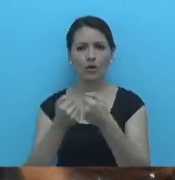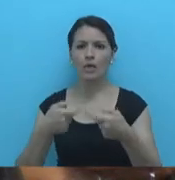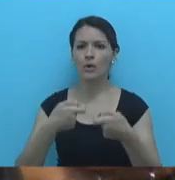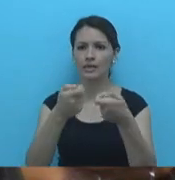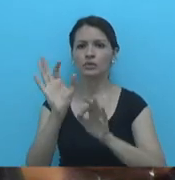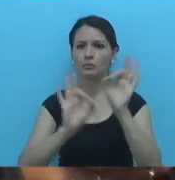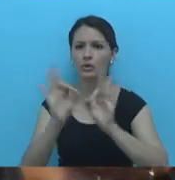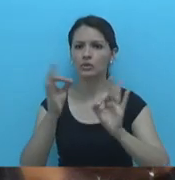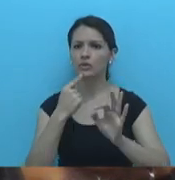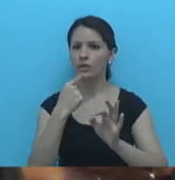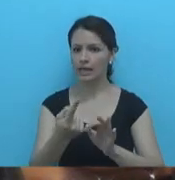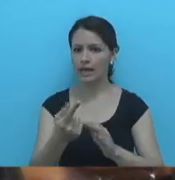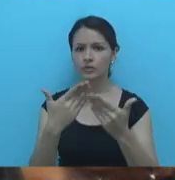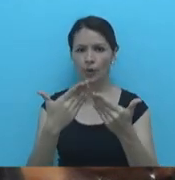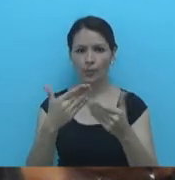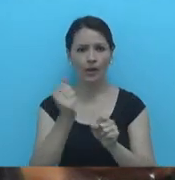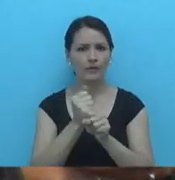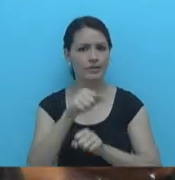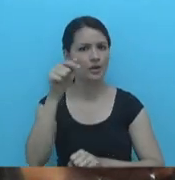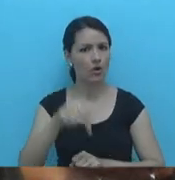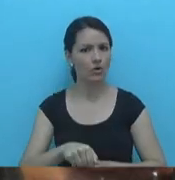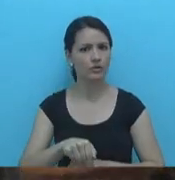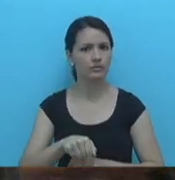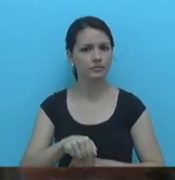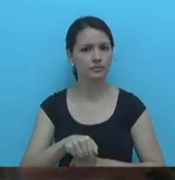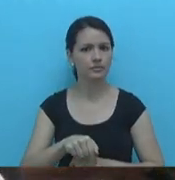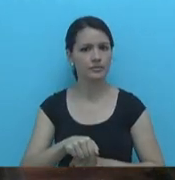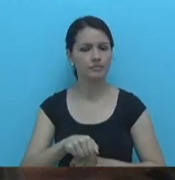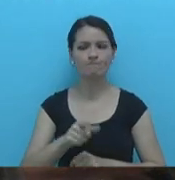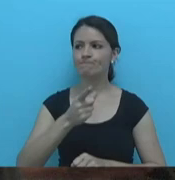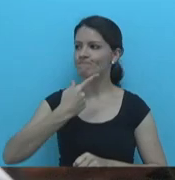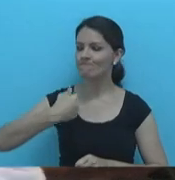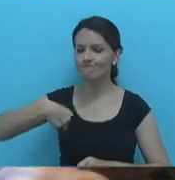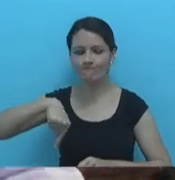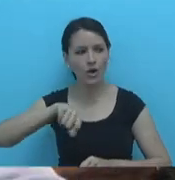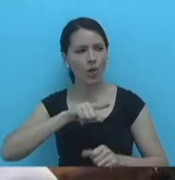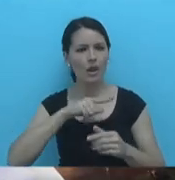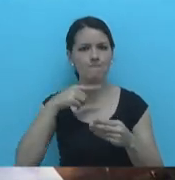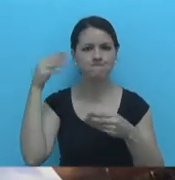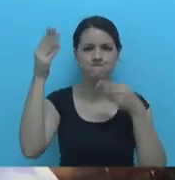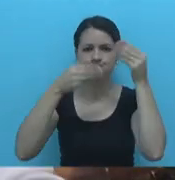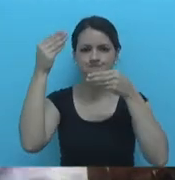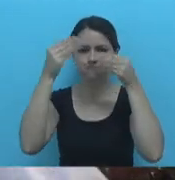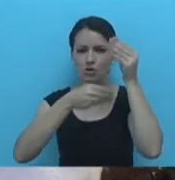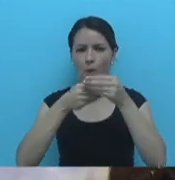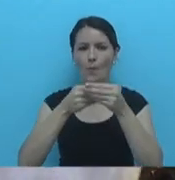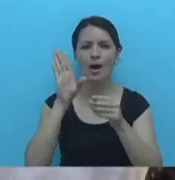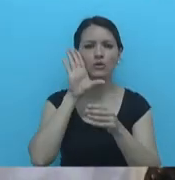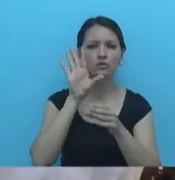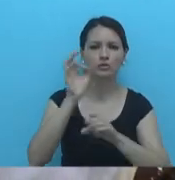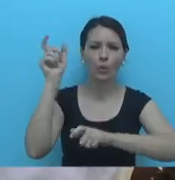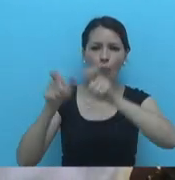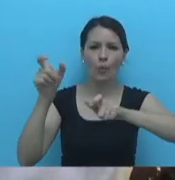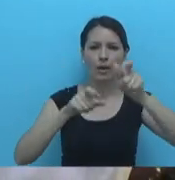proyecto de declaración y pedir su tratamiento sobre tabla, expresando la preocupación de esta Cámara por la situación laboral de los 50 trabajadores